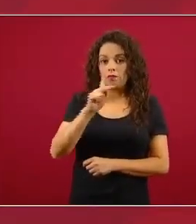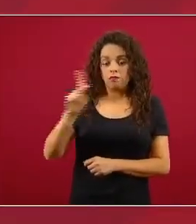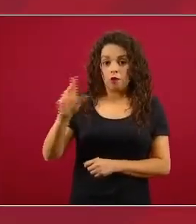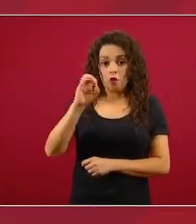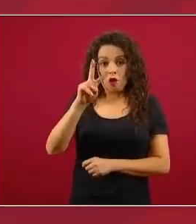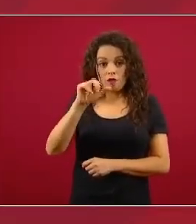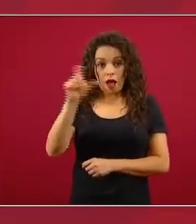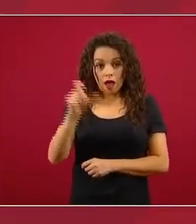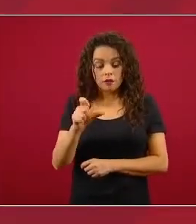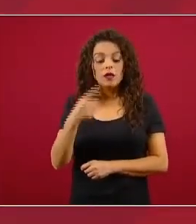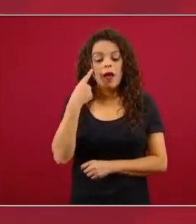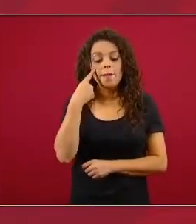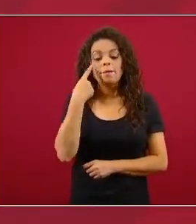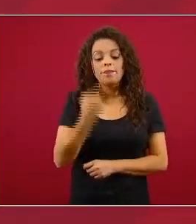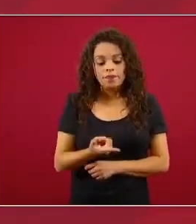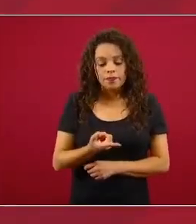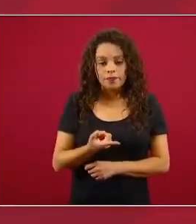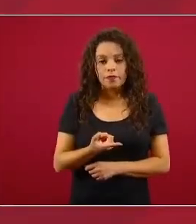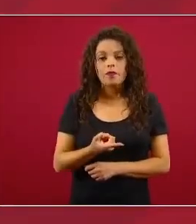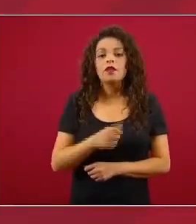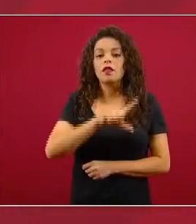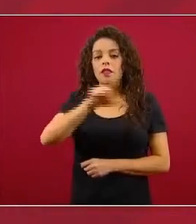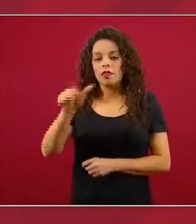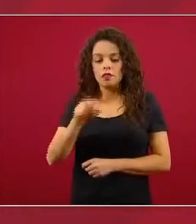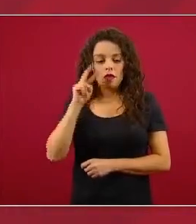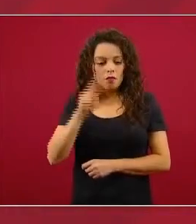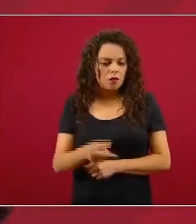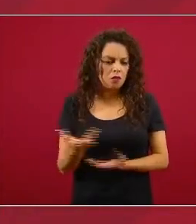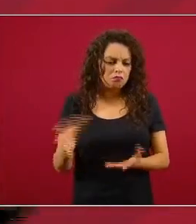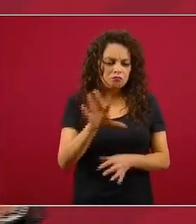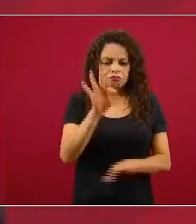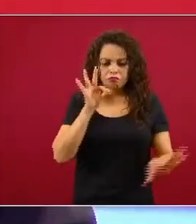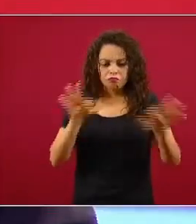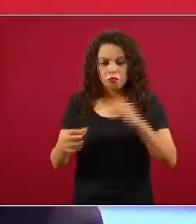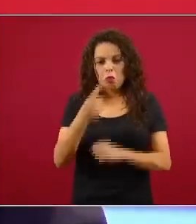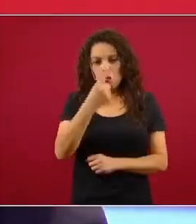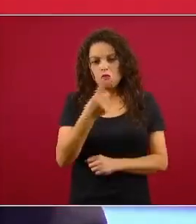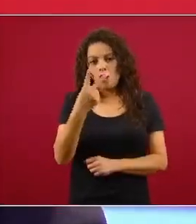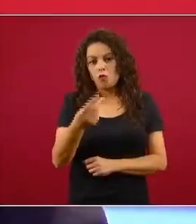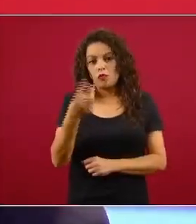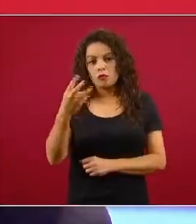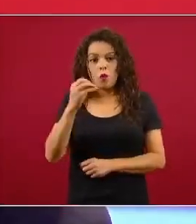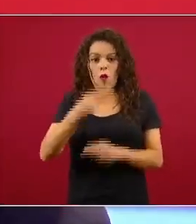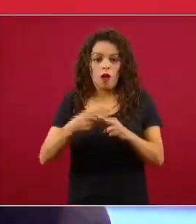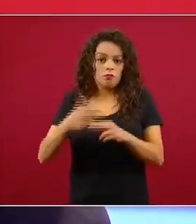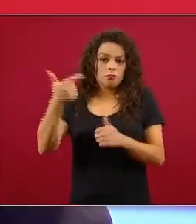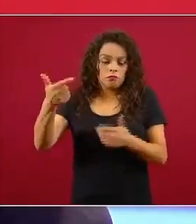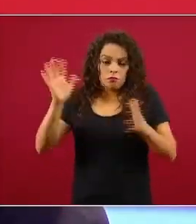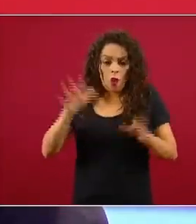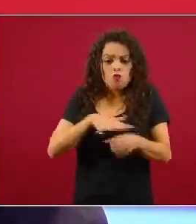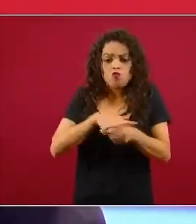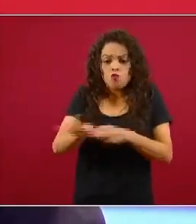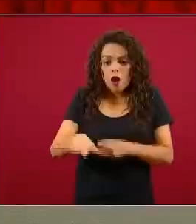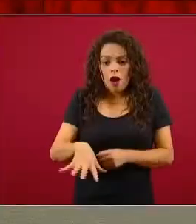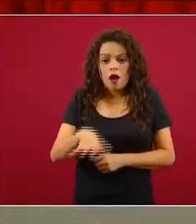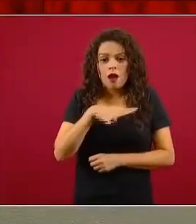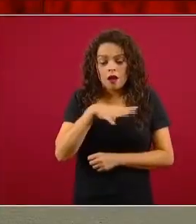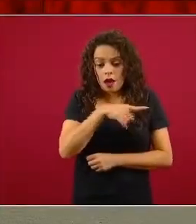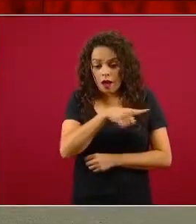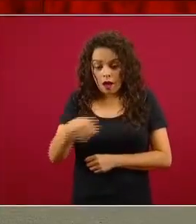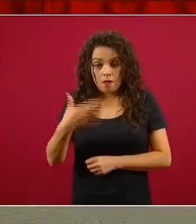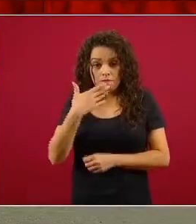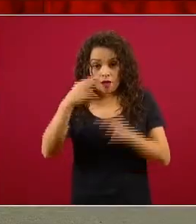en su momento definirá por 1, 2, 3, 5, 7, las que sean factibles de tener para satisfacer la